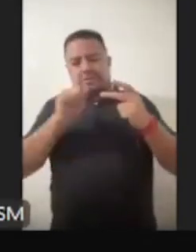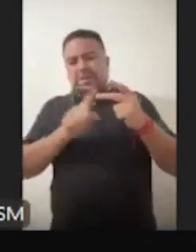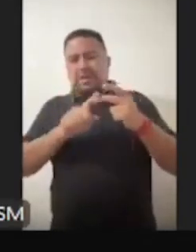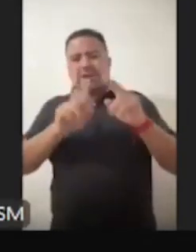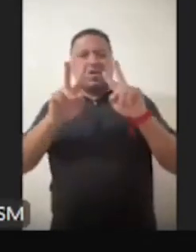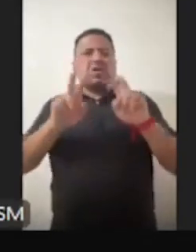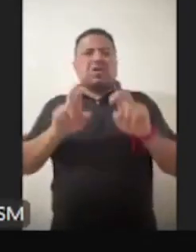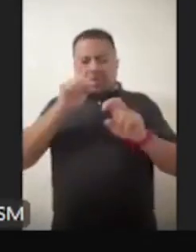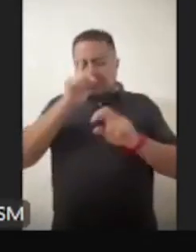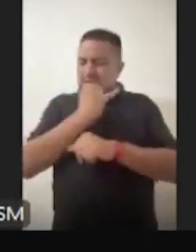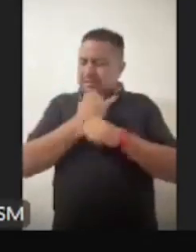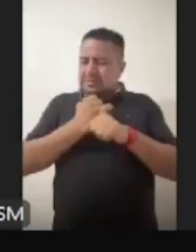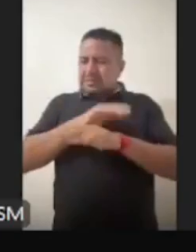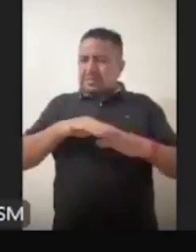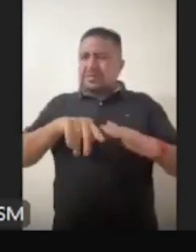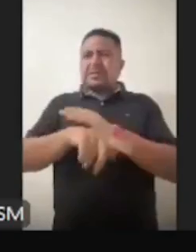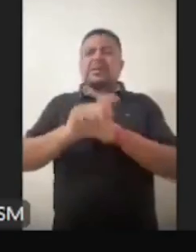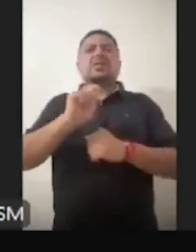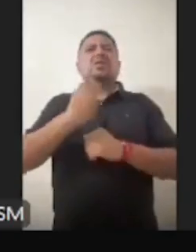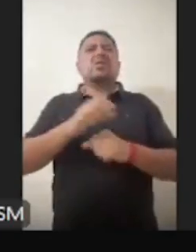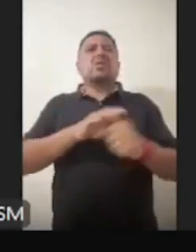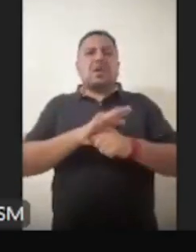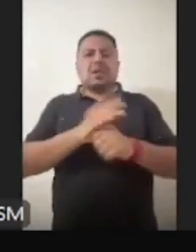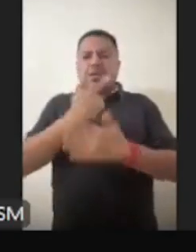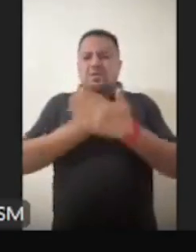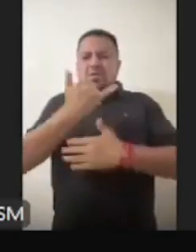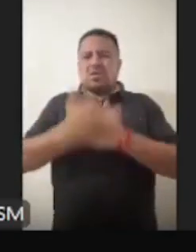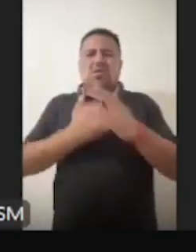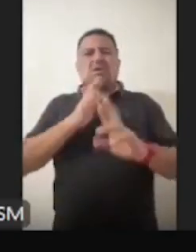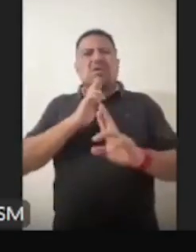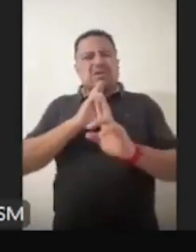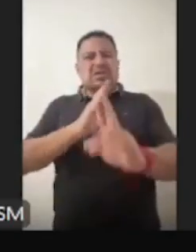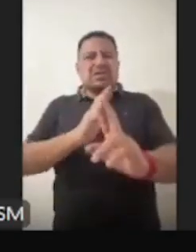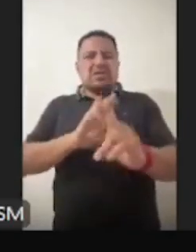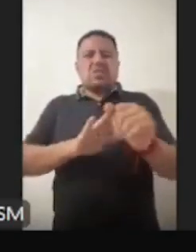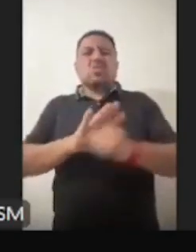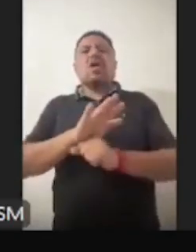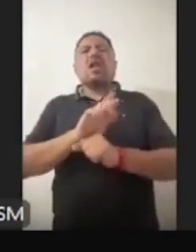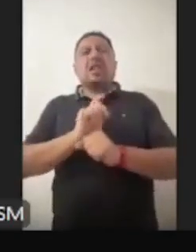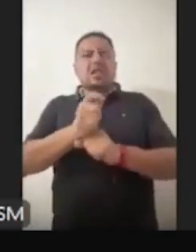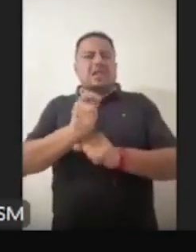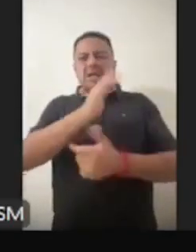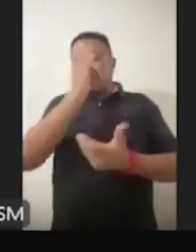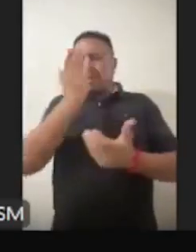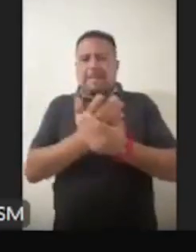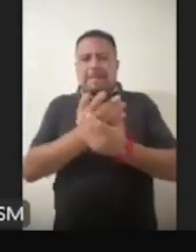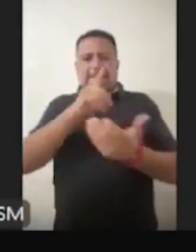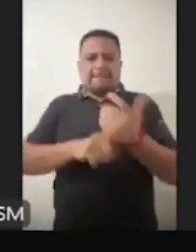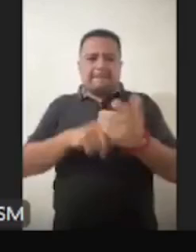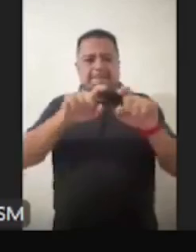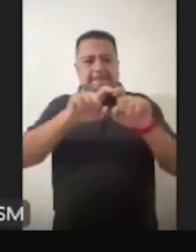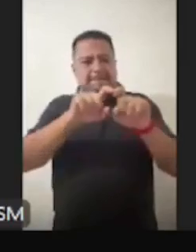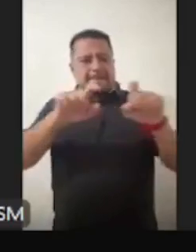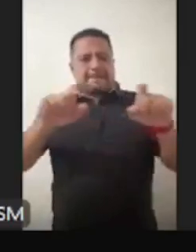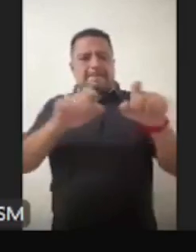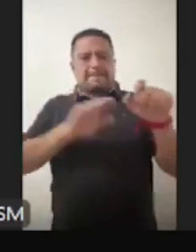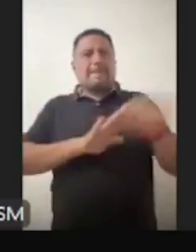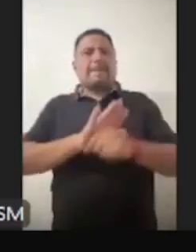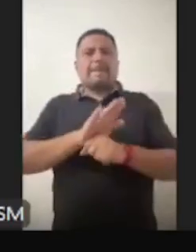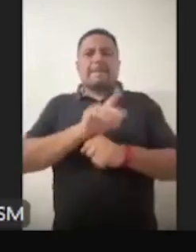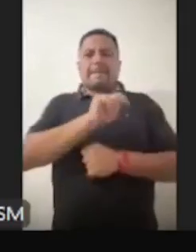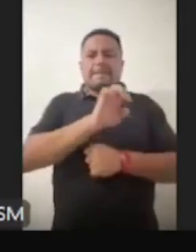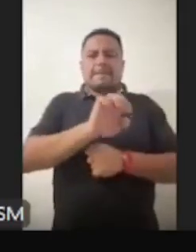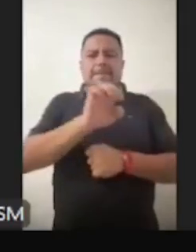para analizar y resolver se trata de un proyecto de resolución relativo al expediente que se identifica con la clave